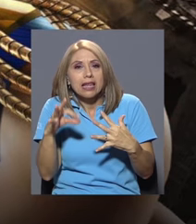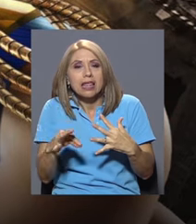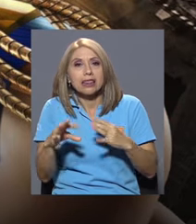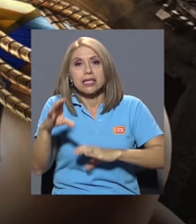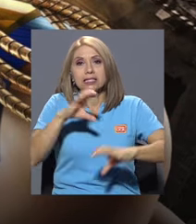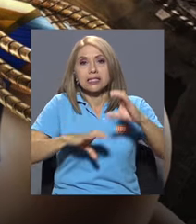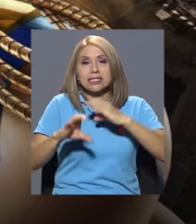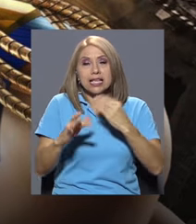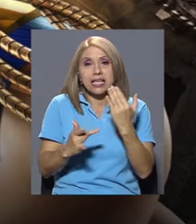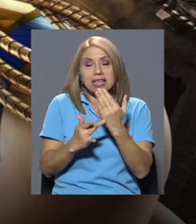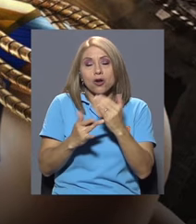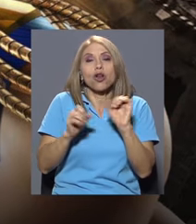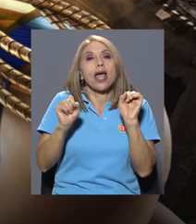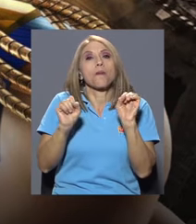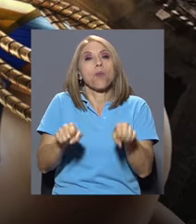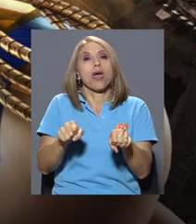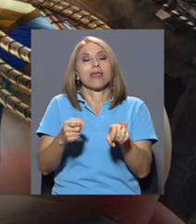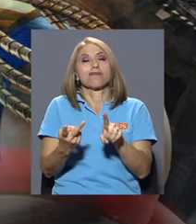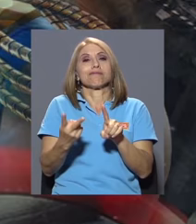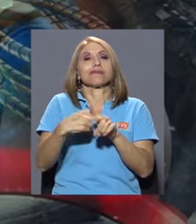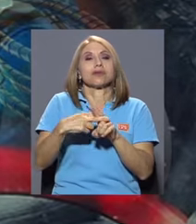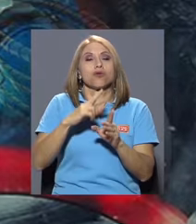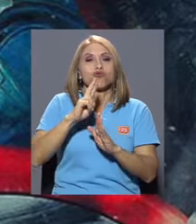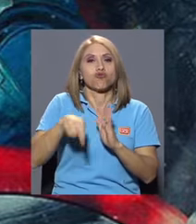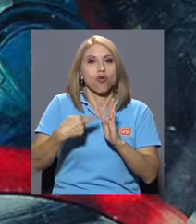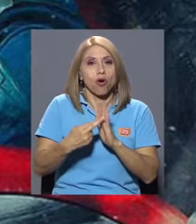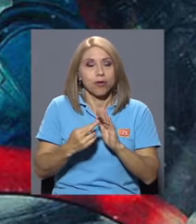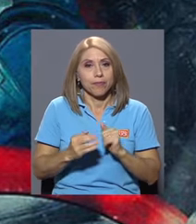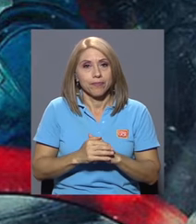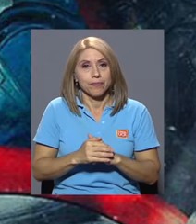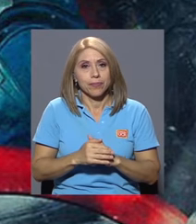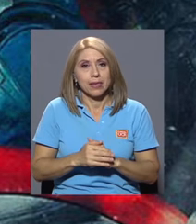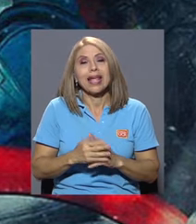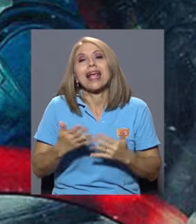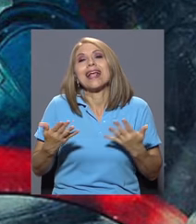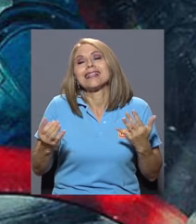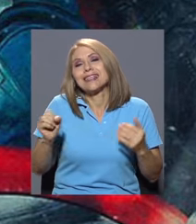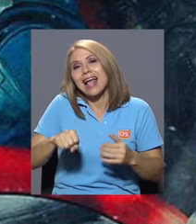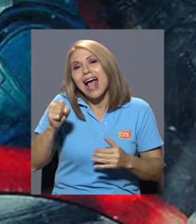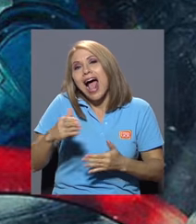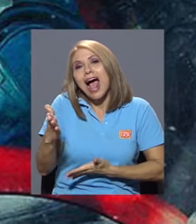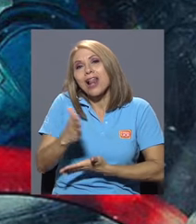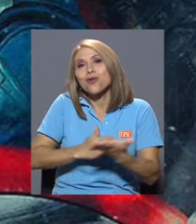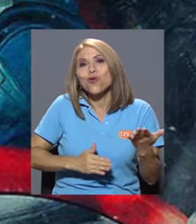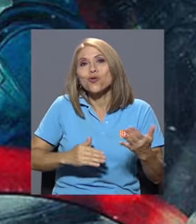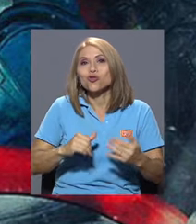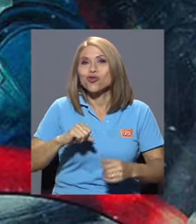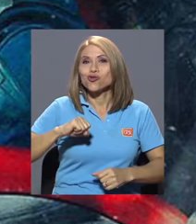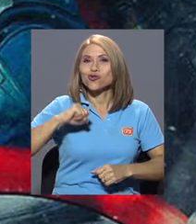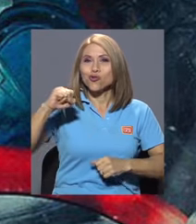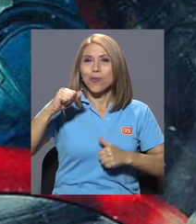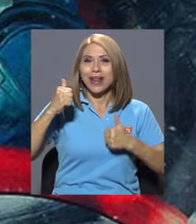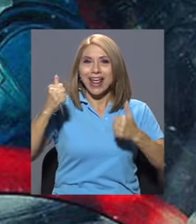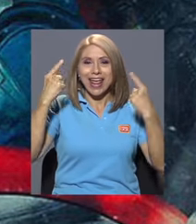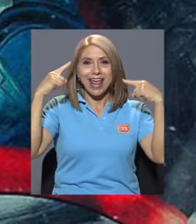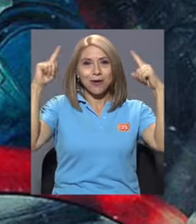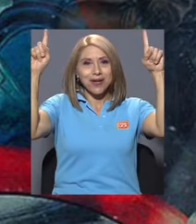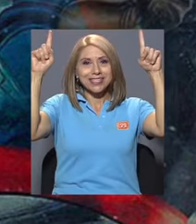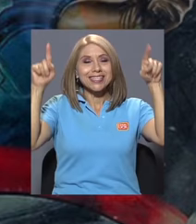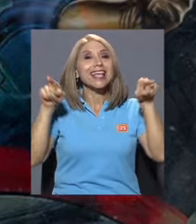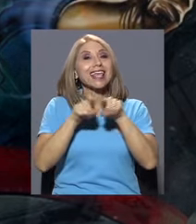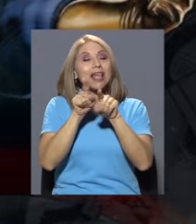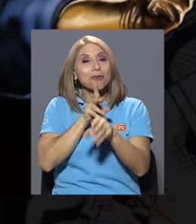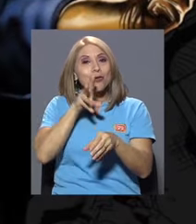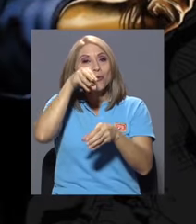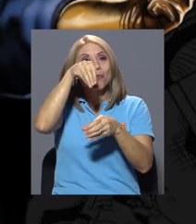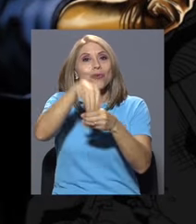y la tecnología pueden jugar un papel o pueden jugar un rol. Claro que hay uno que otro superhéroe que cae más bien dentro del campo de la fantasía,